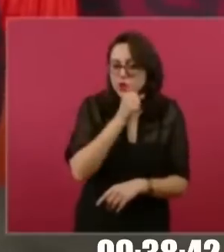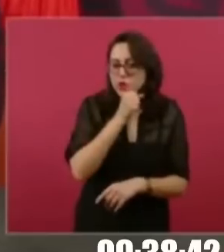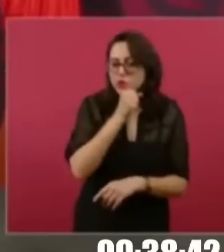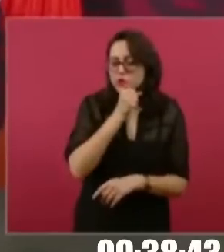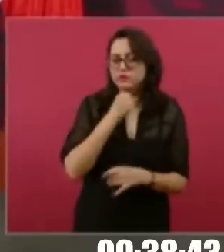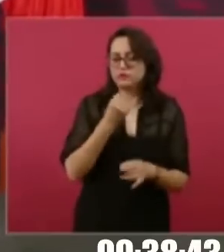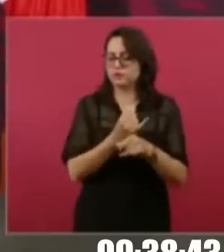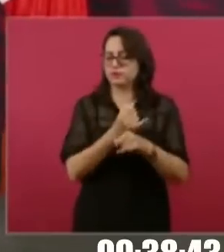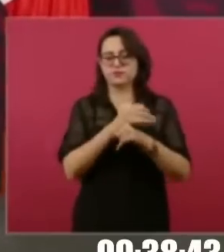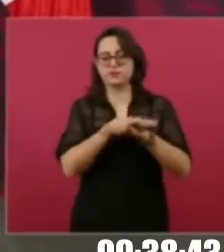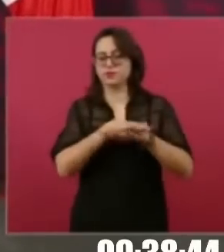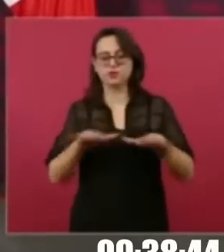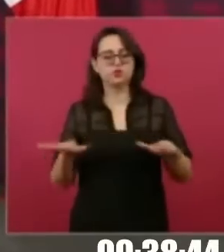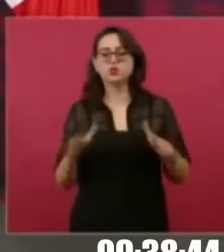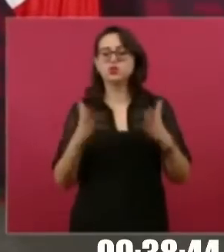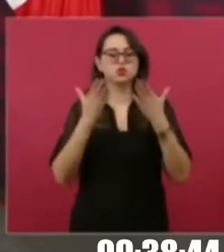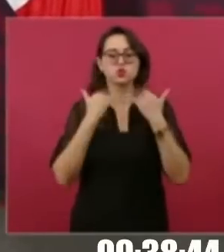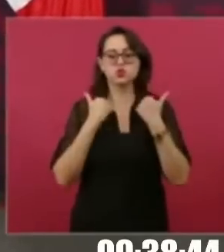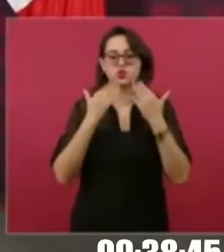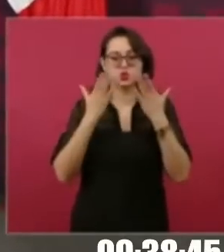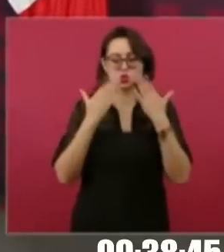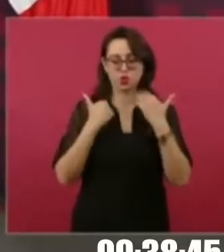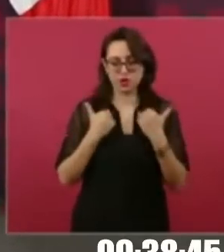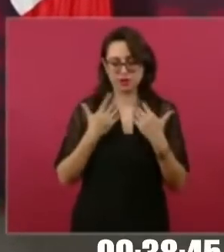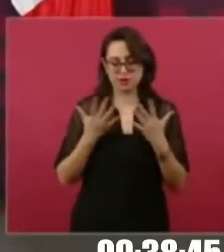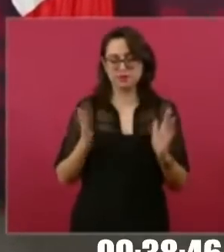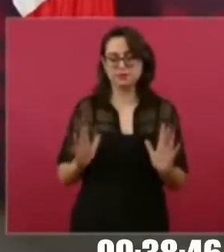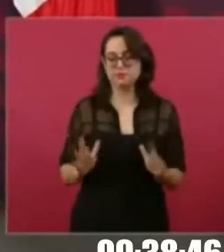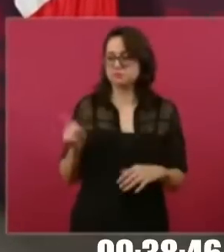también el gobernador de Sonora